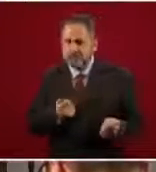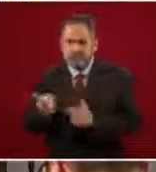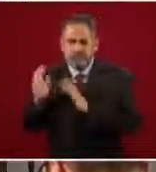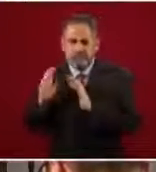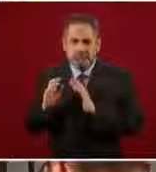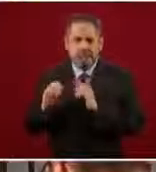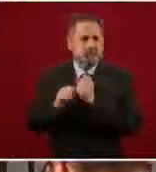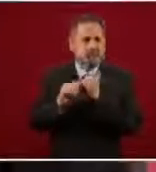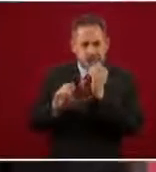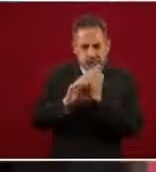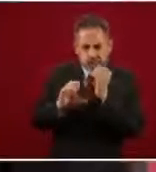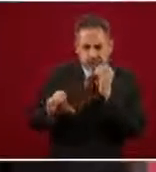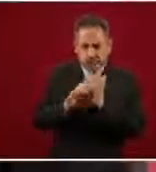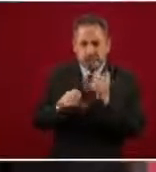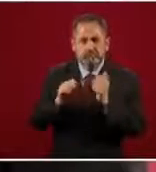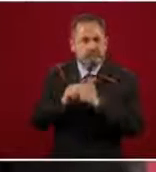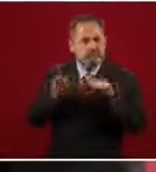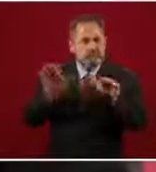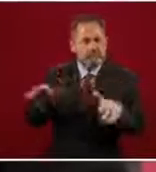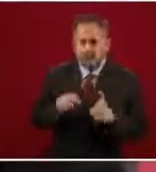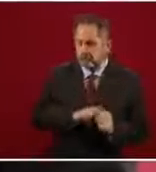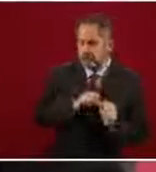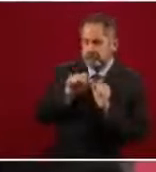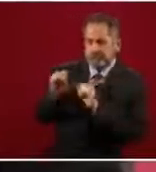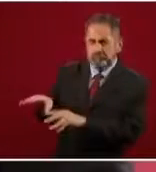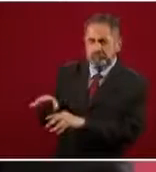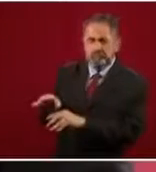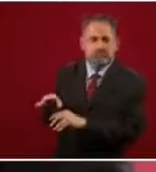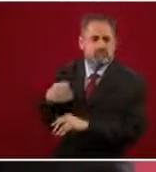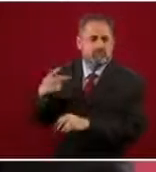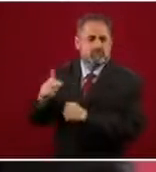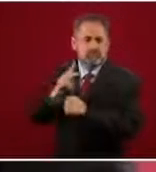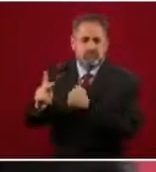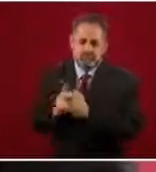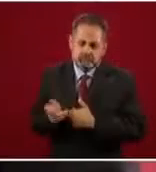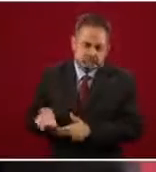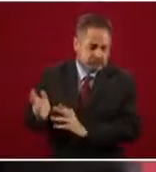por autobuses y por avión.